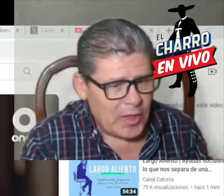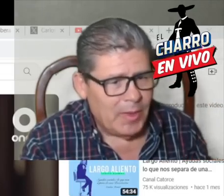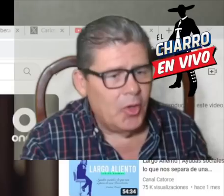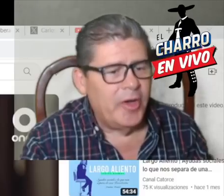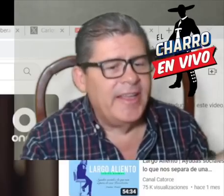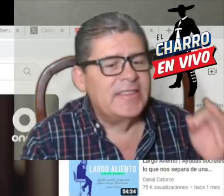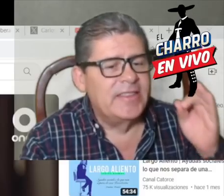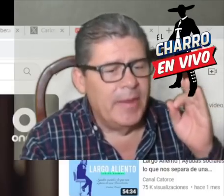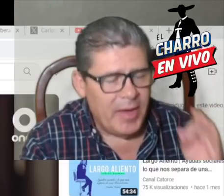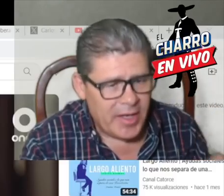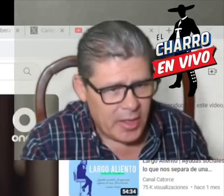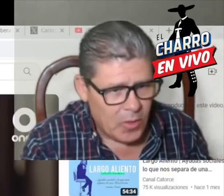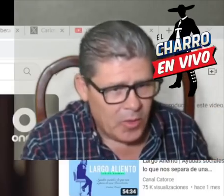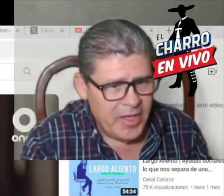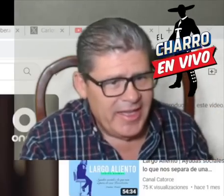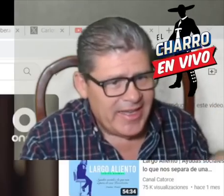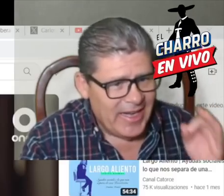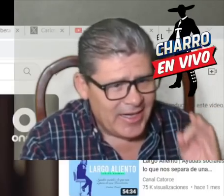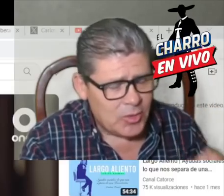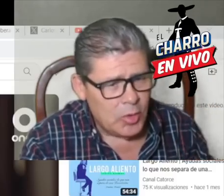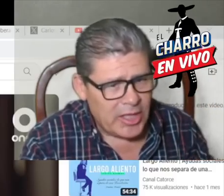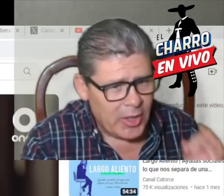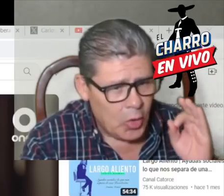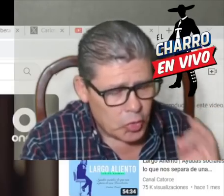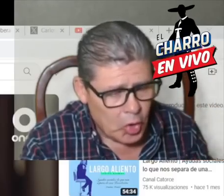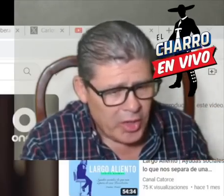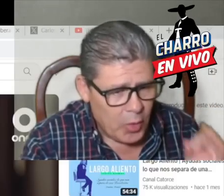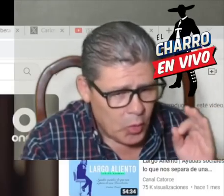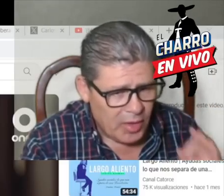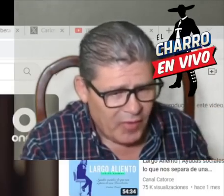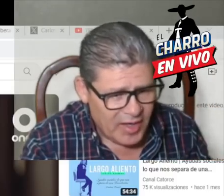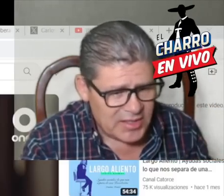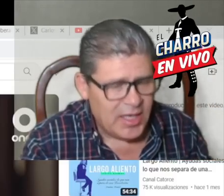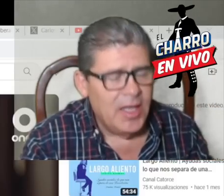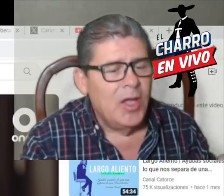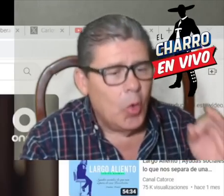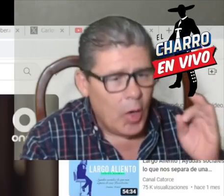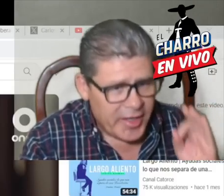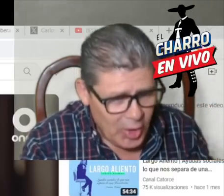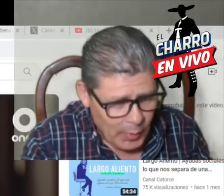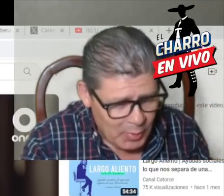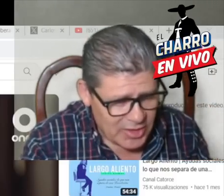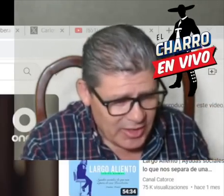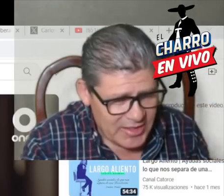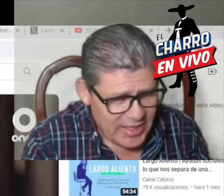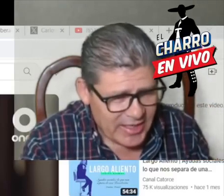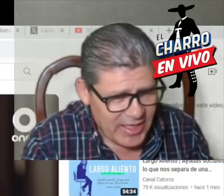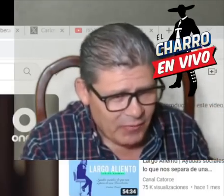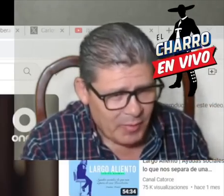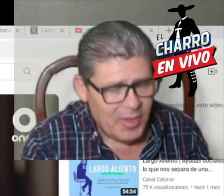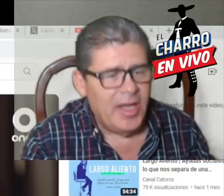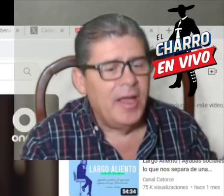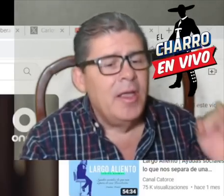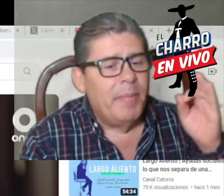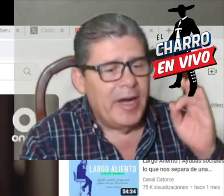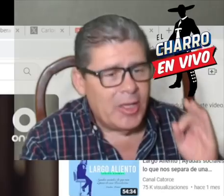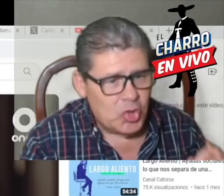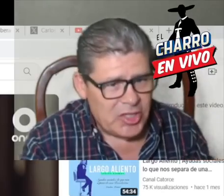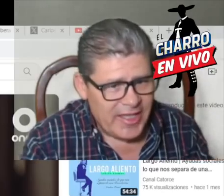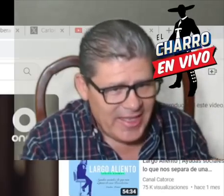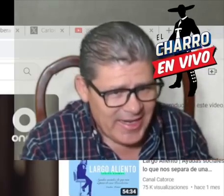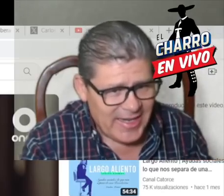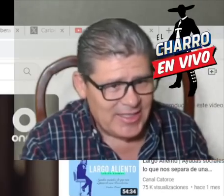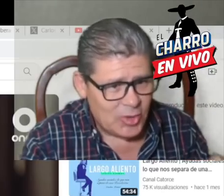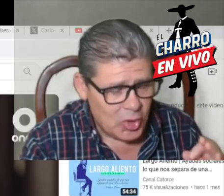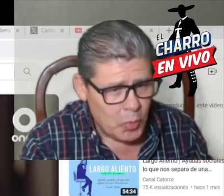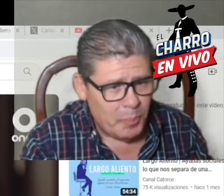los salvadores de México, y que han resultado toda una farsa. O aquí lo vamos a analizar, querida familia, para que